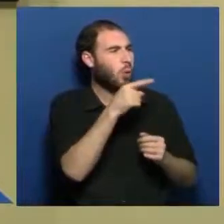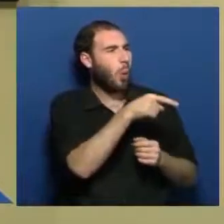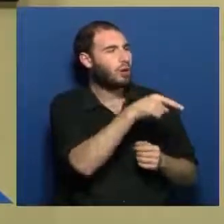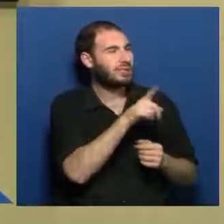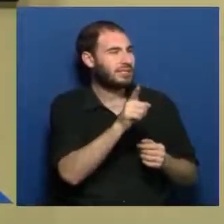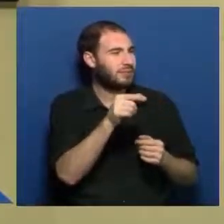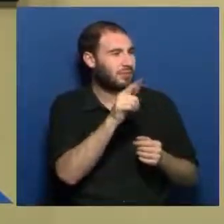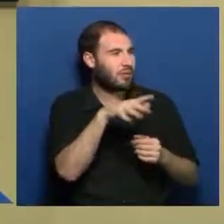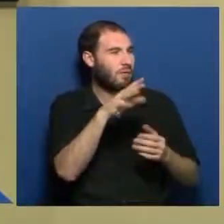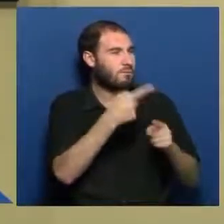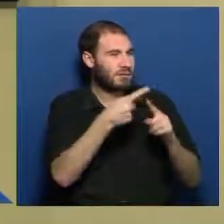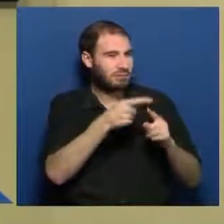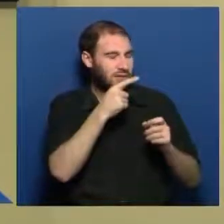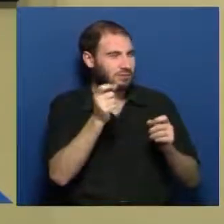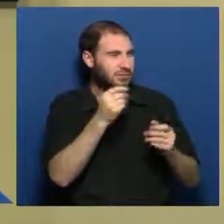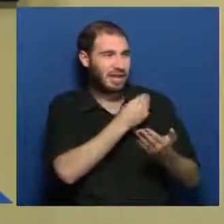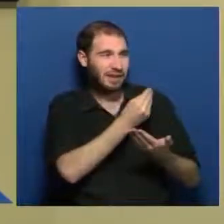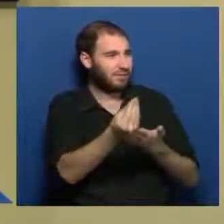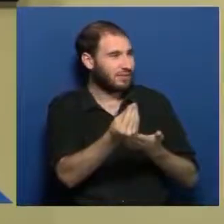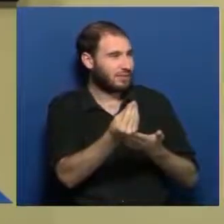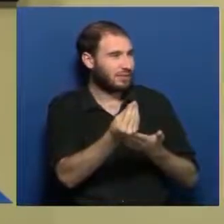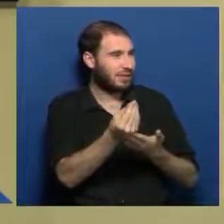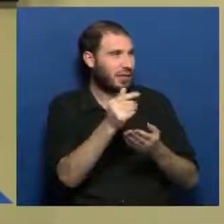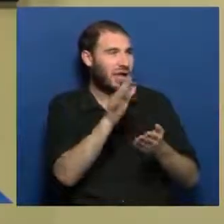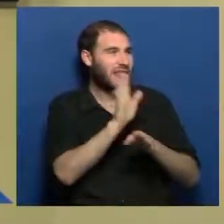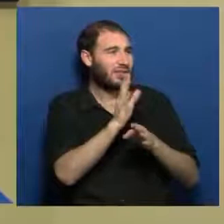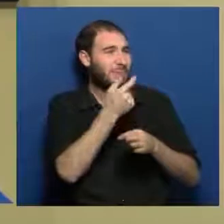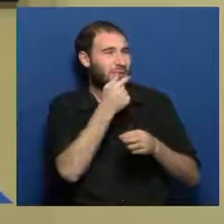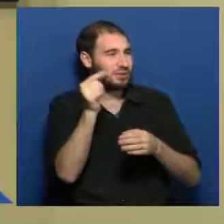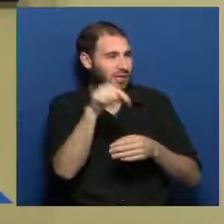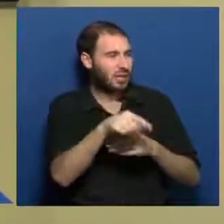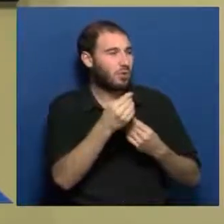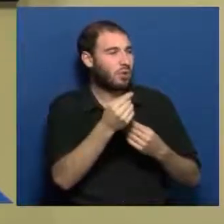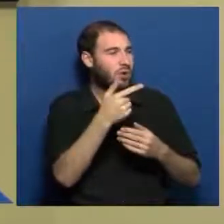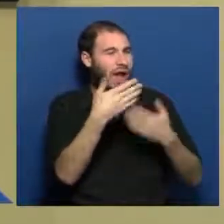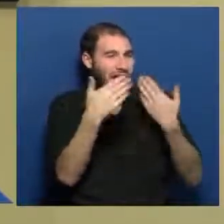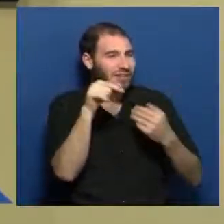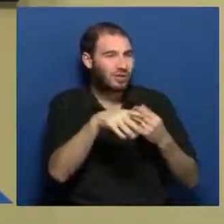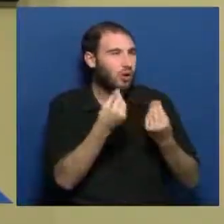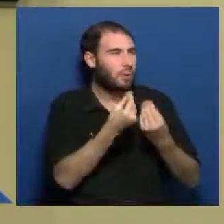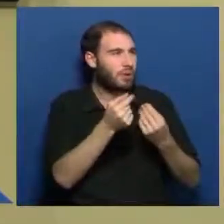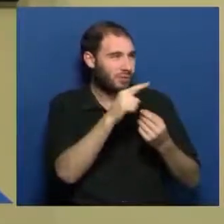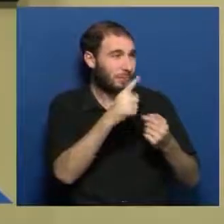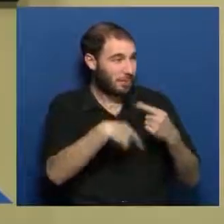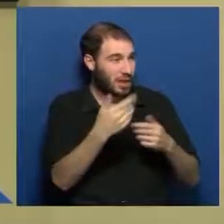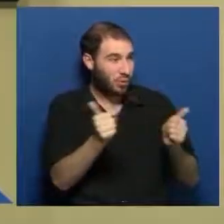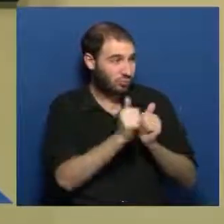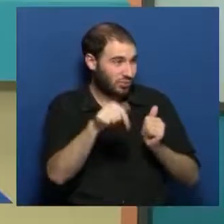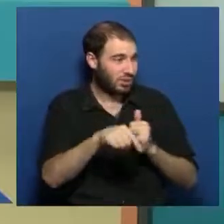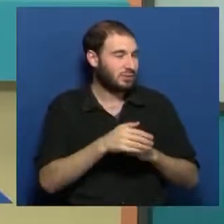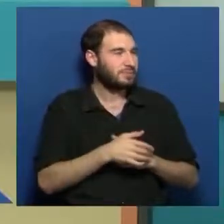estuvieron en Lollapalooza y han quedado como referentes, íconos de la música mendocina. ¿Cómo es el trato con ellos? Bueno, mañana tocan con uno de los chicos.